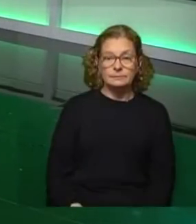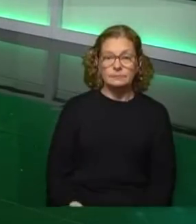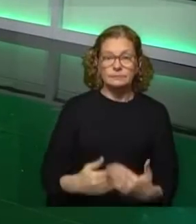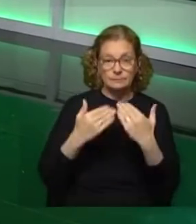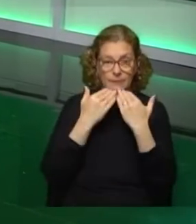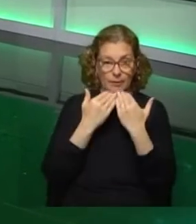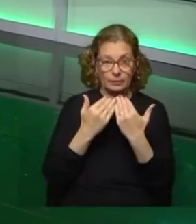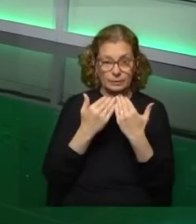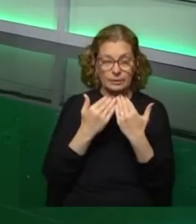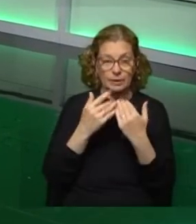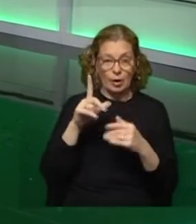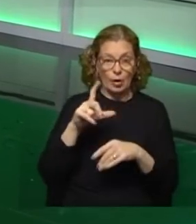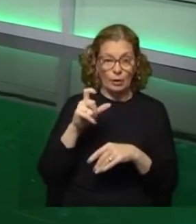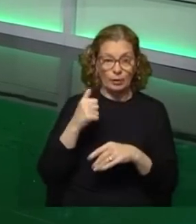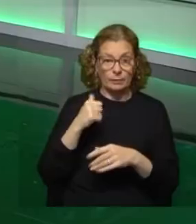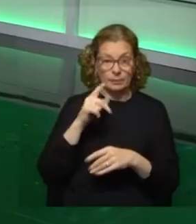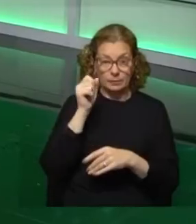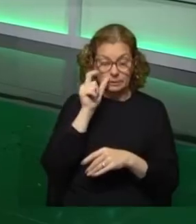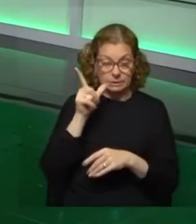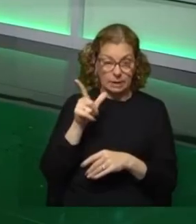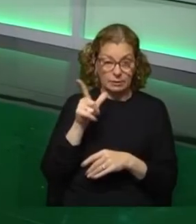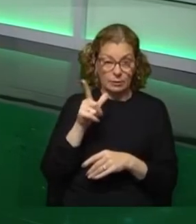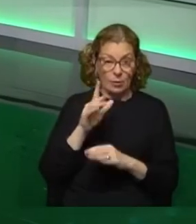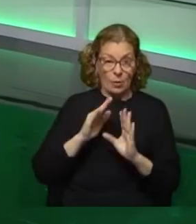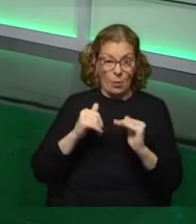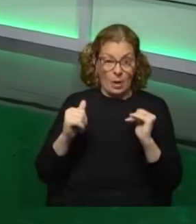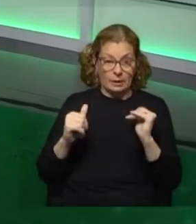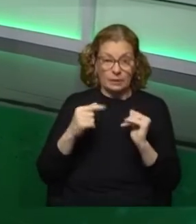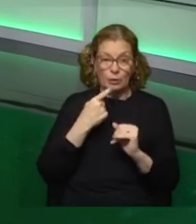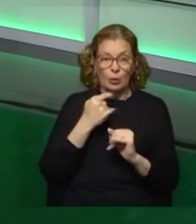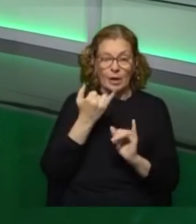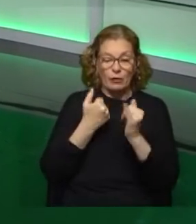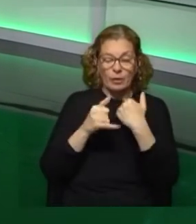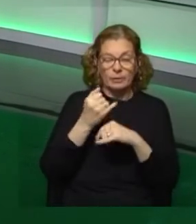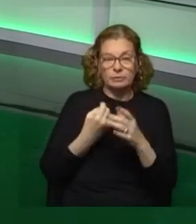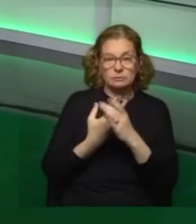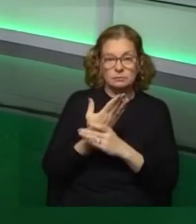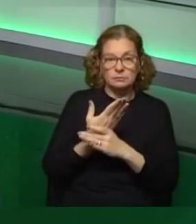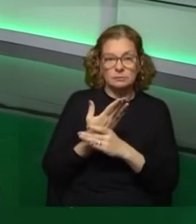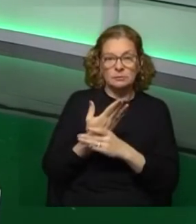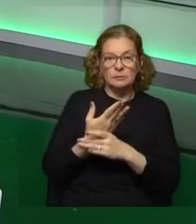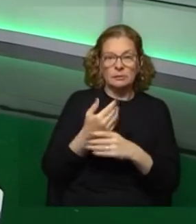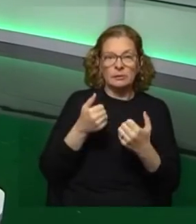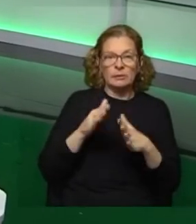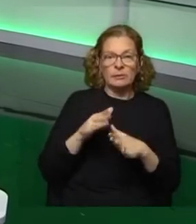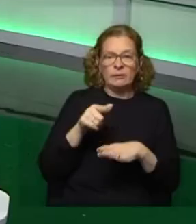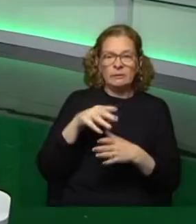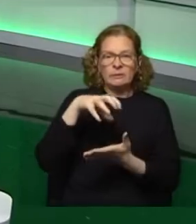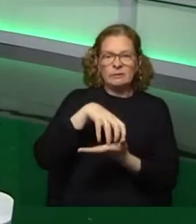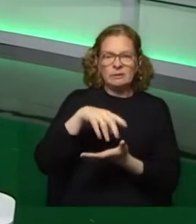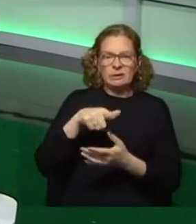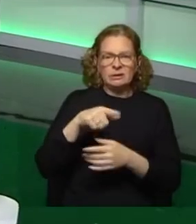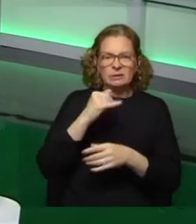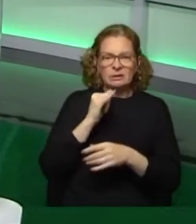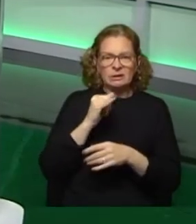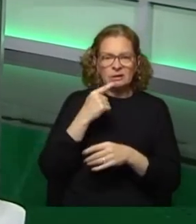Muchas gracias Martín obviamente estaremos atentos a cualquier intervención y cualquier información nueva que surja desde ese lugar sí